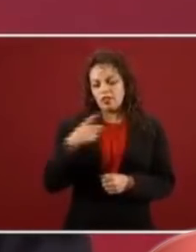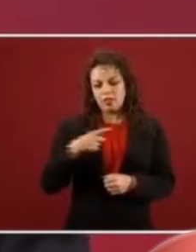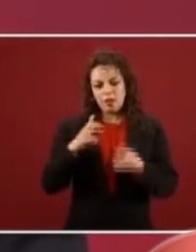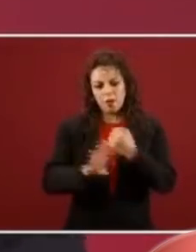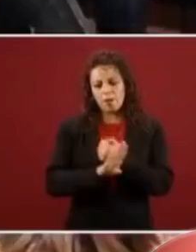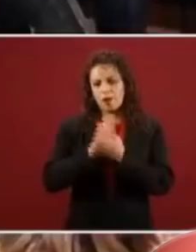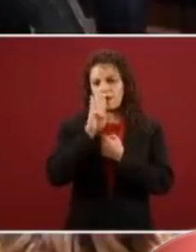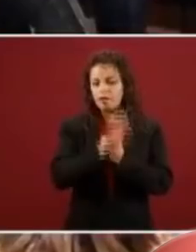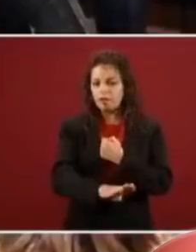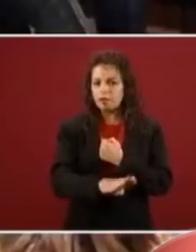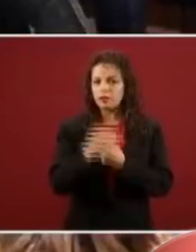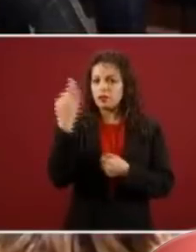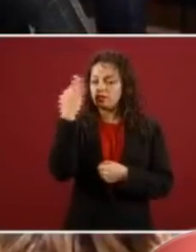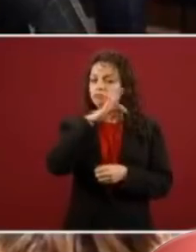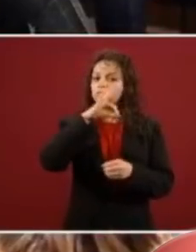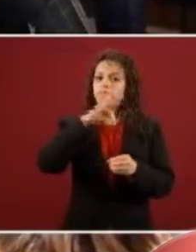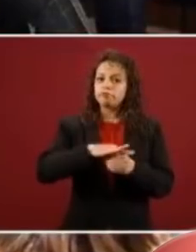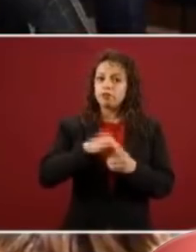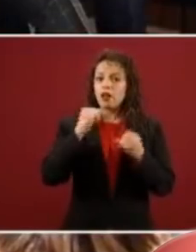se castigue a quien sea,